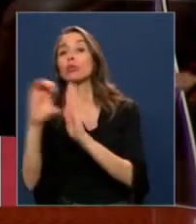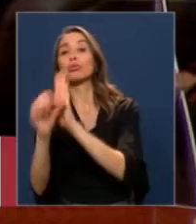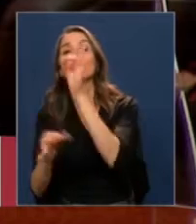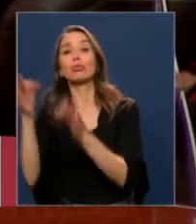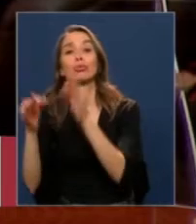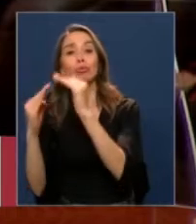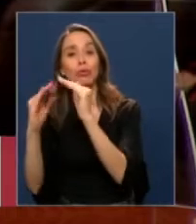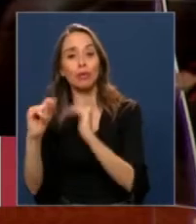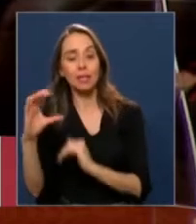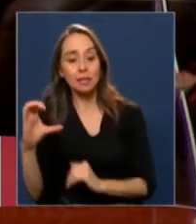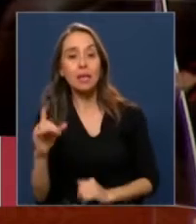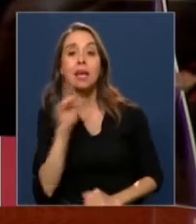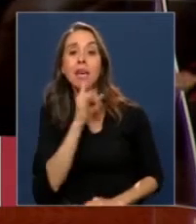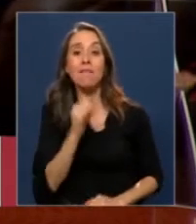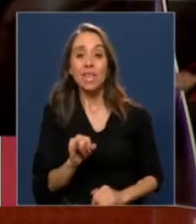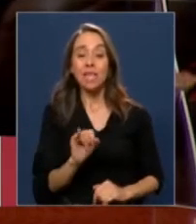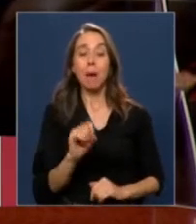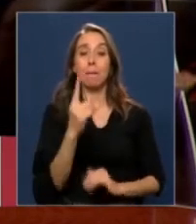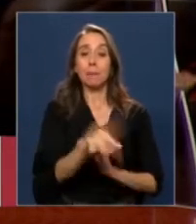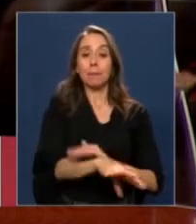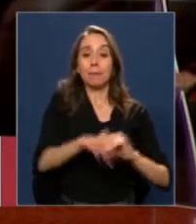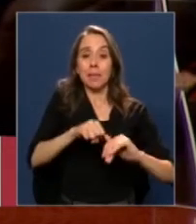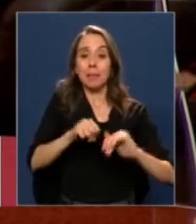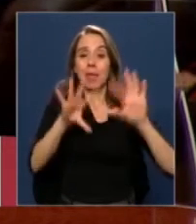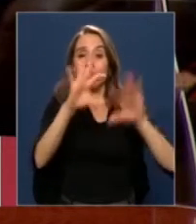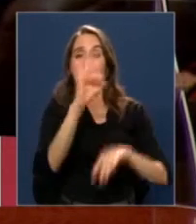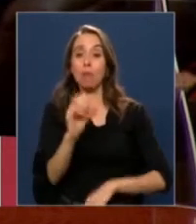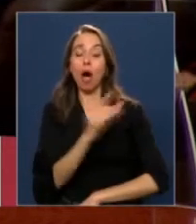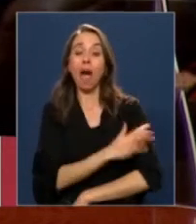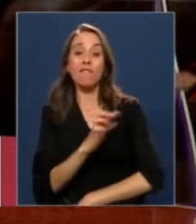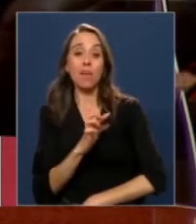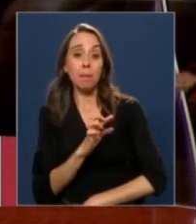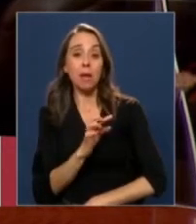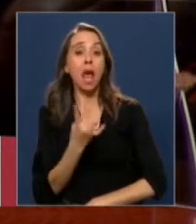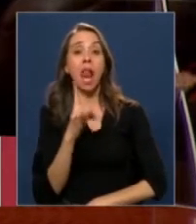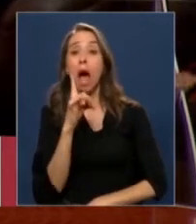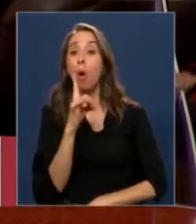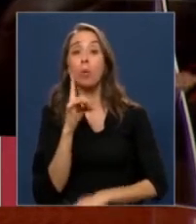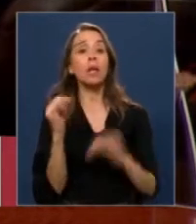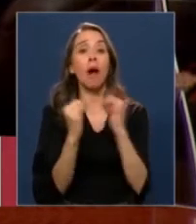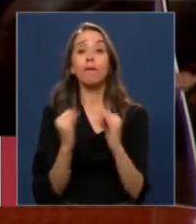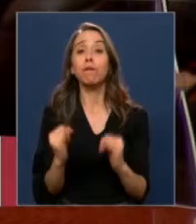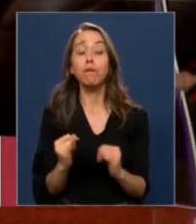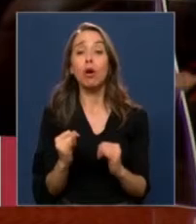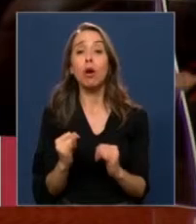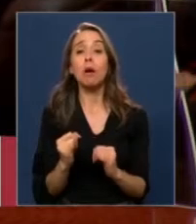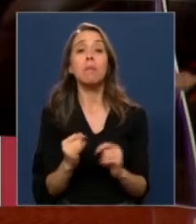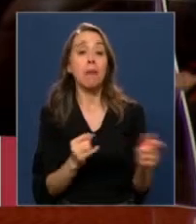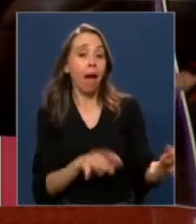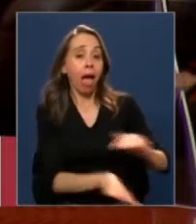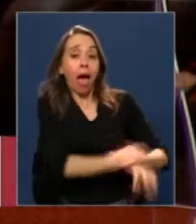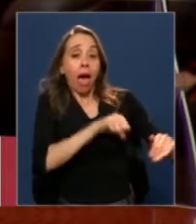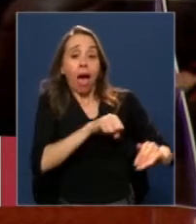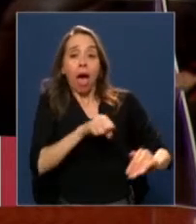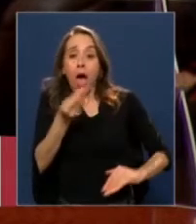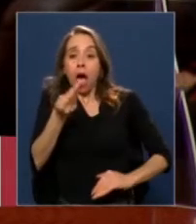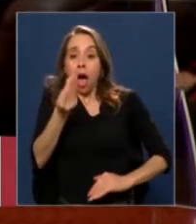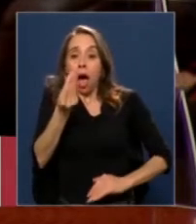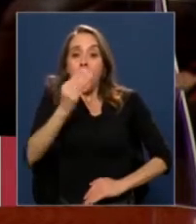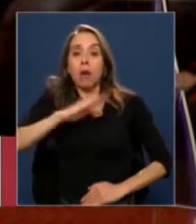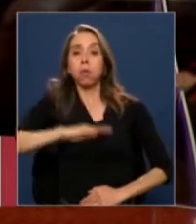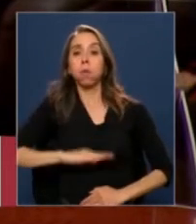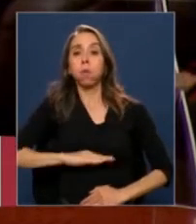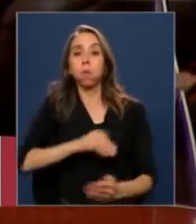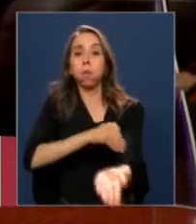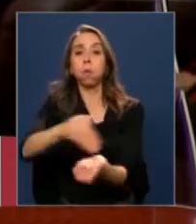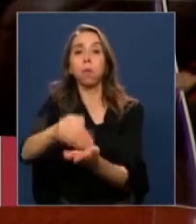el primer retiro del 10% de la fp fue la única fórmula para lograr el alivio de millones de chilenas y chilenos